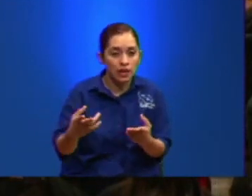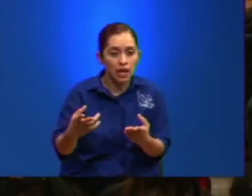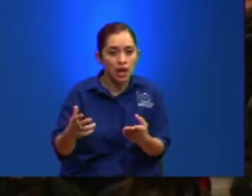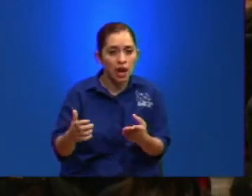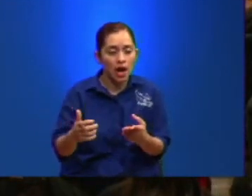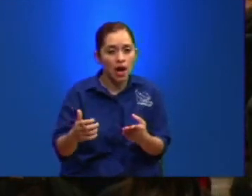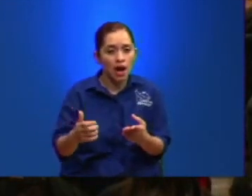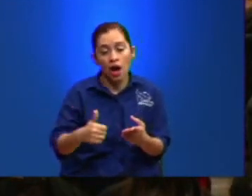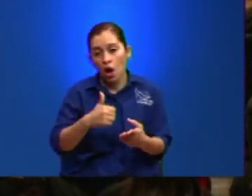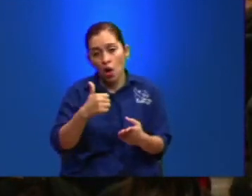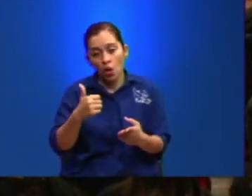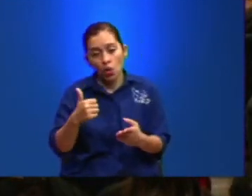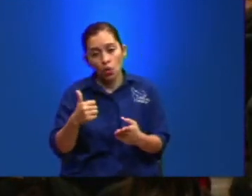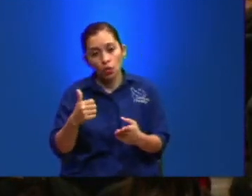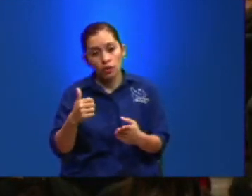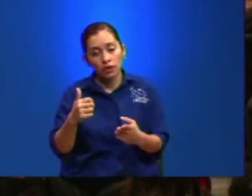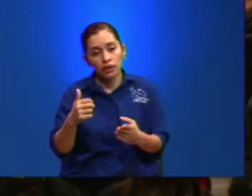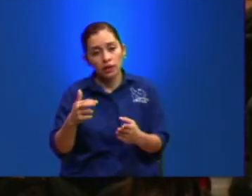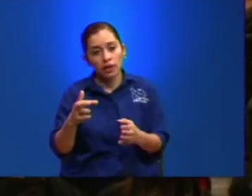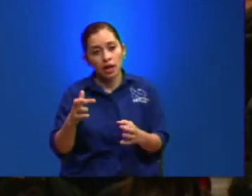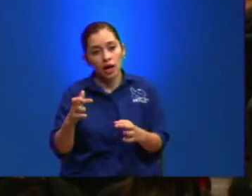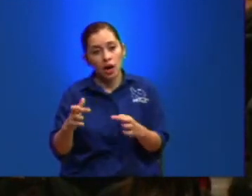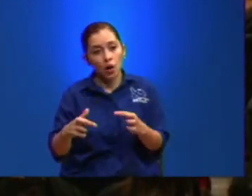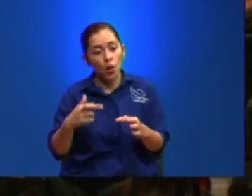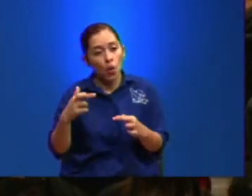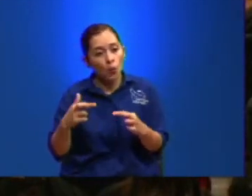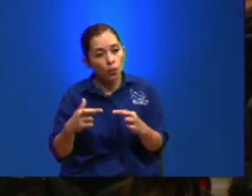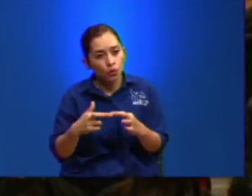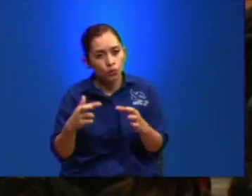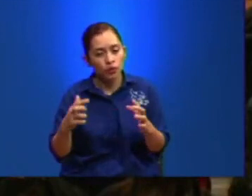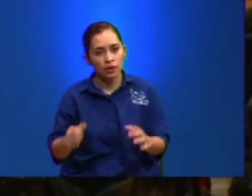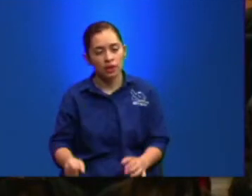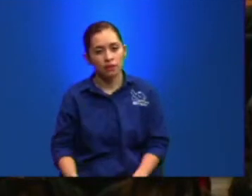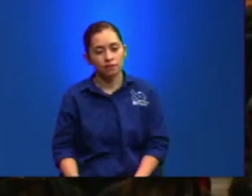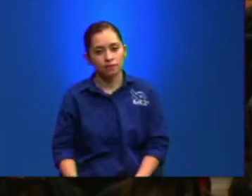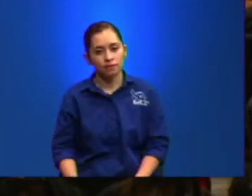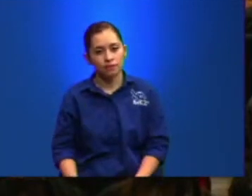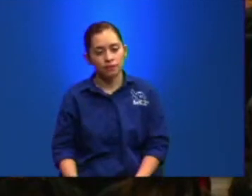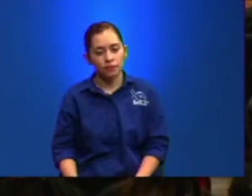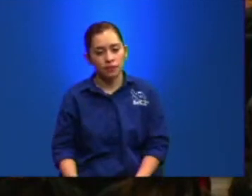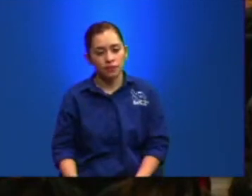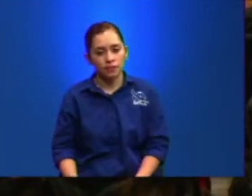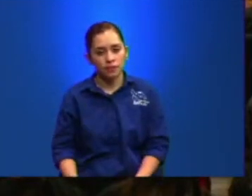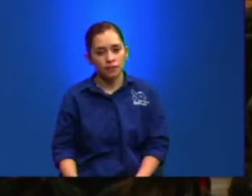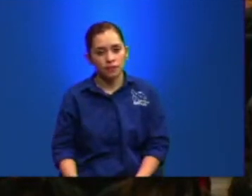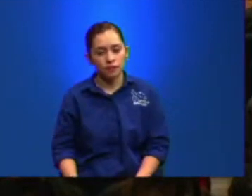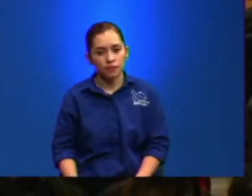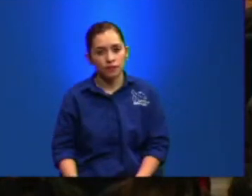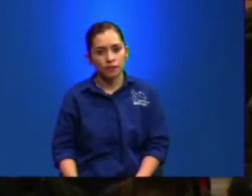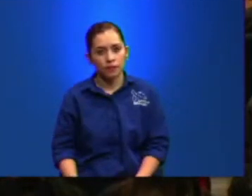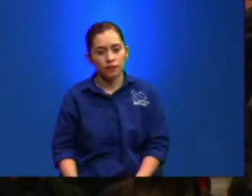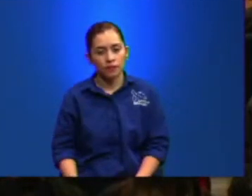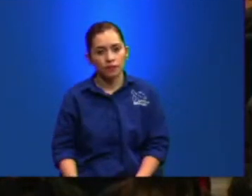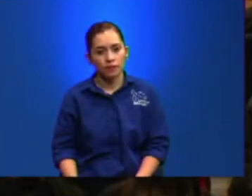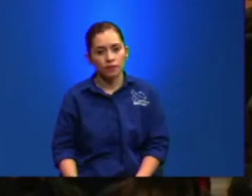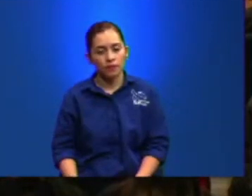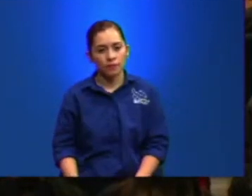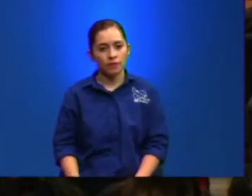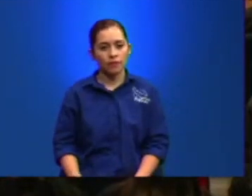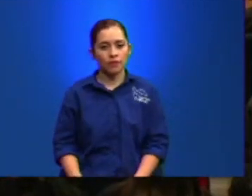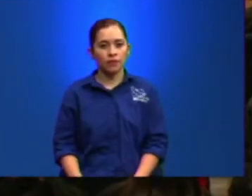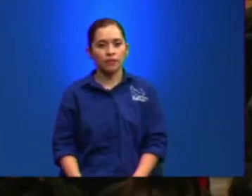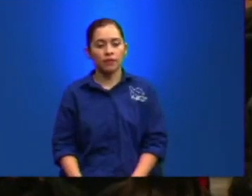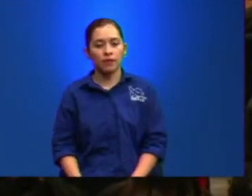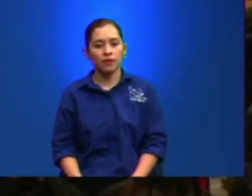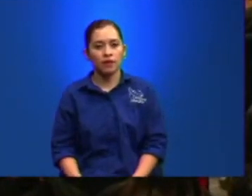lo felicito porque la vida siempre nos da segundas terceras y hasta cuartas oportunidades no